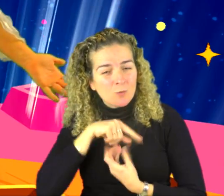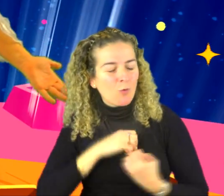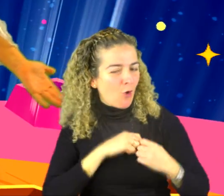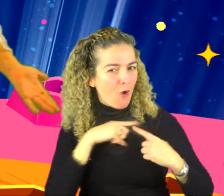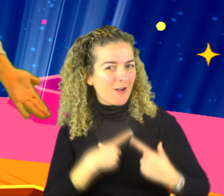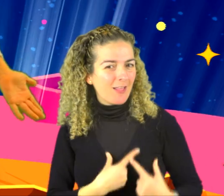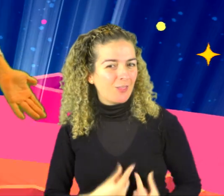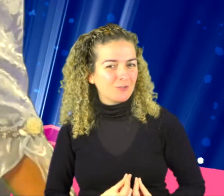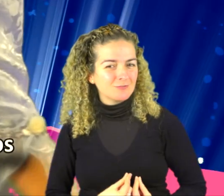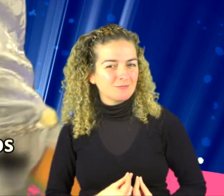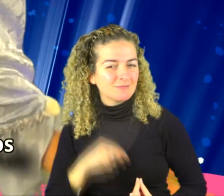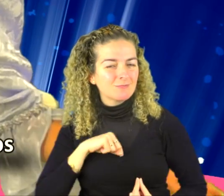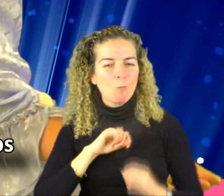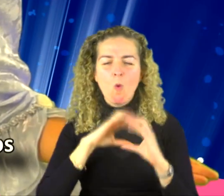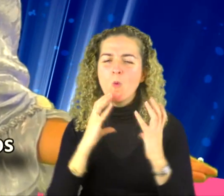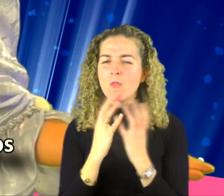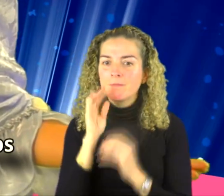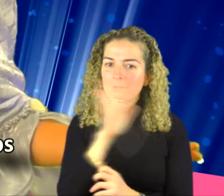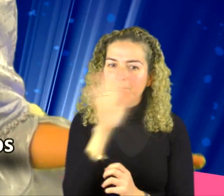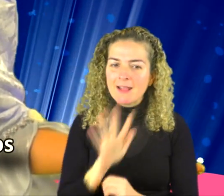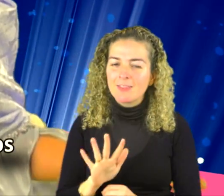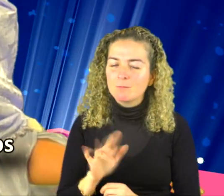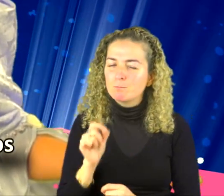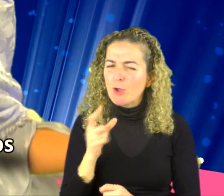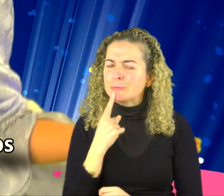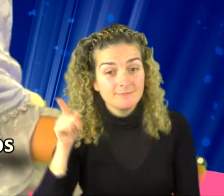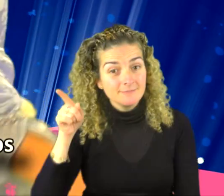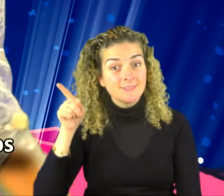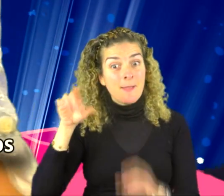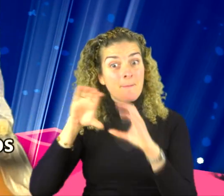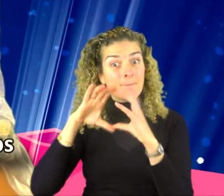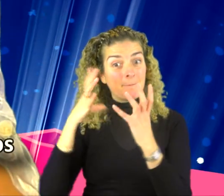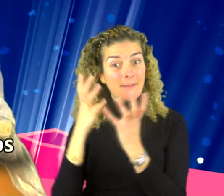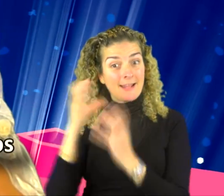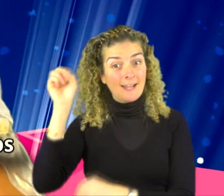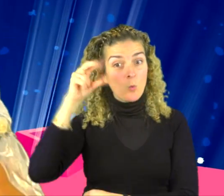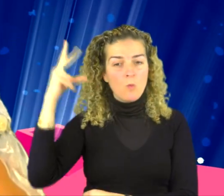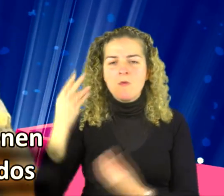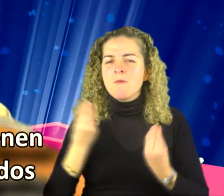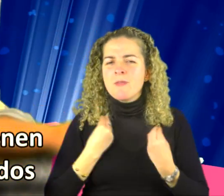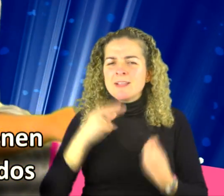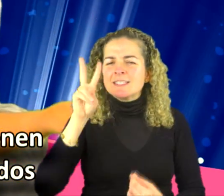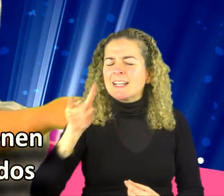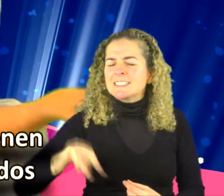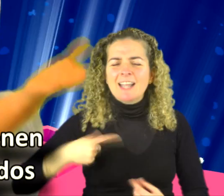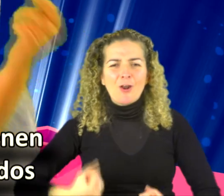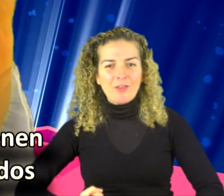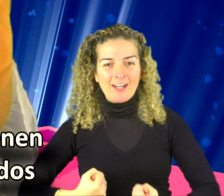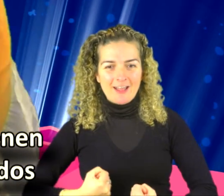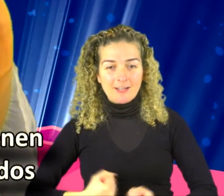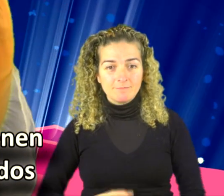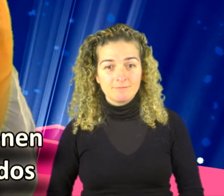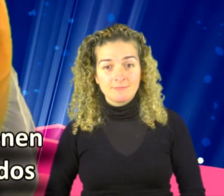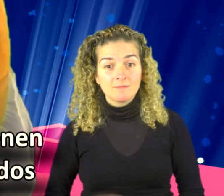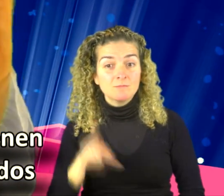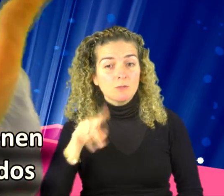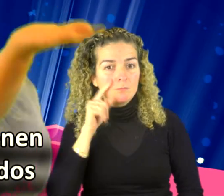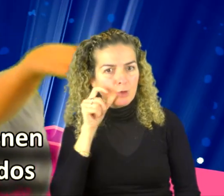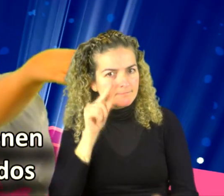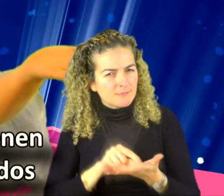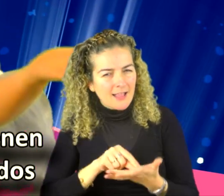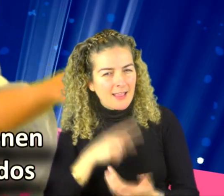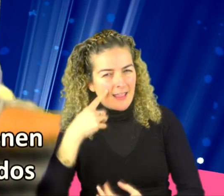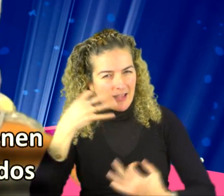difícil de conseguir. En el planeta luz son expertos en encontrar la felicidad. Y cada día muchos forasteros